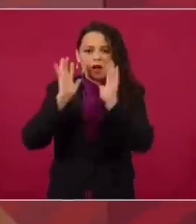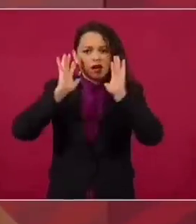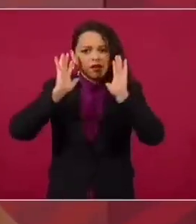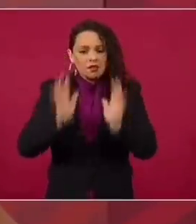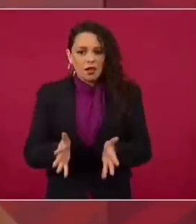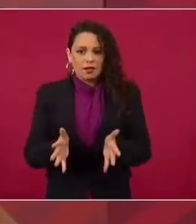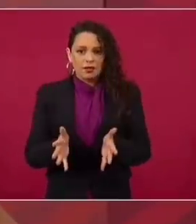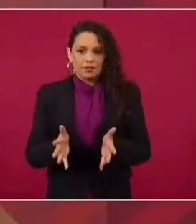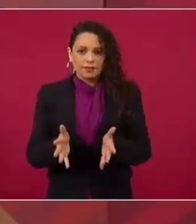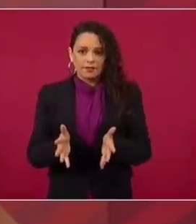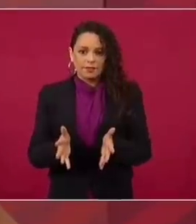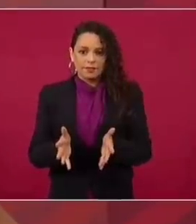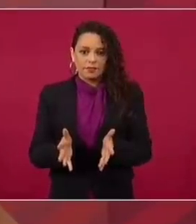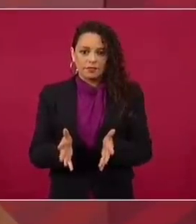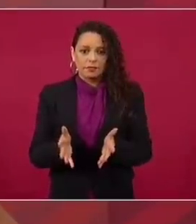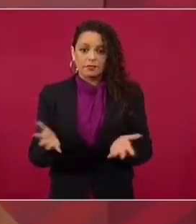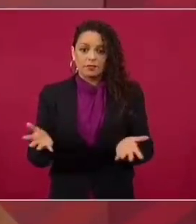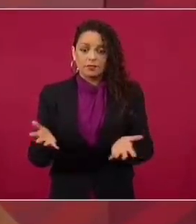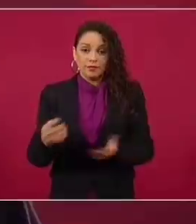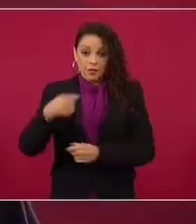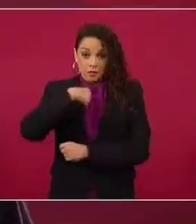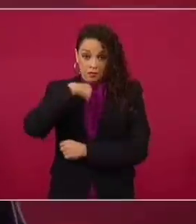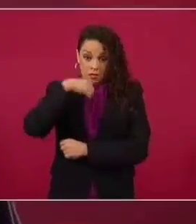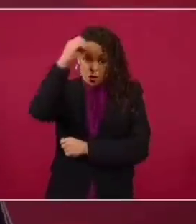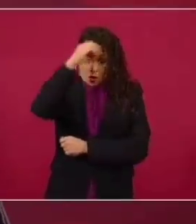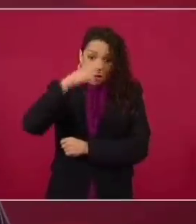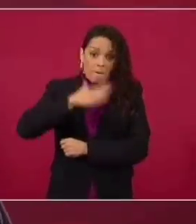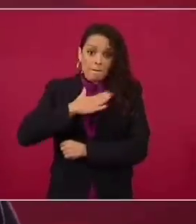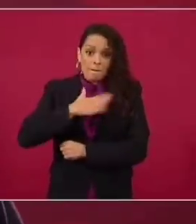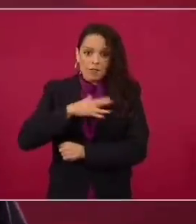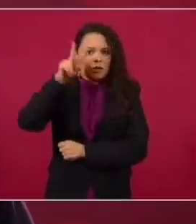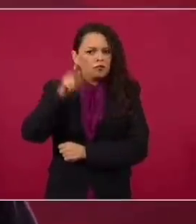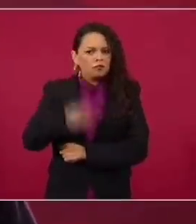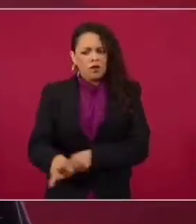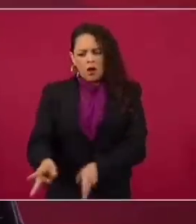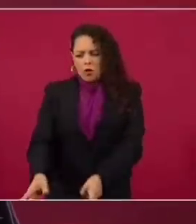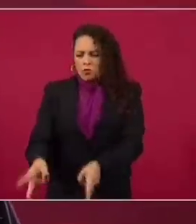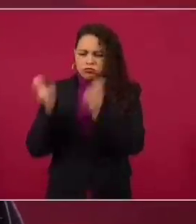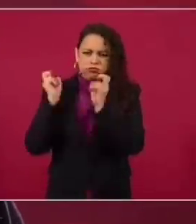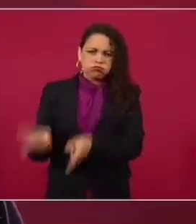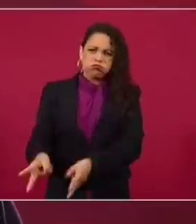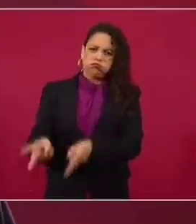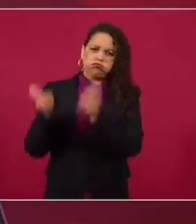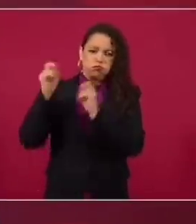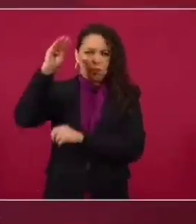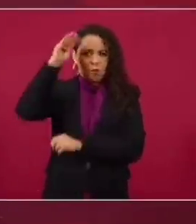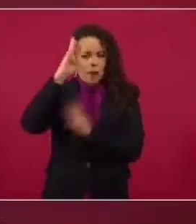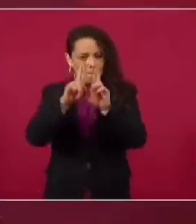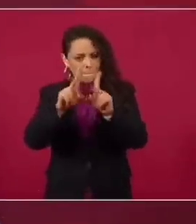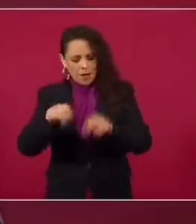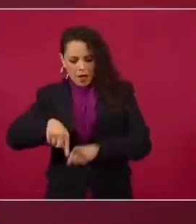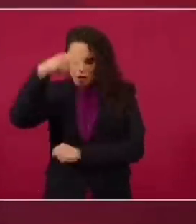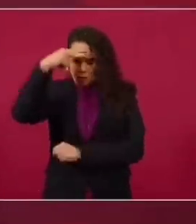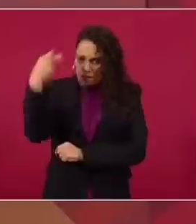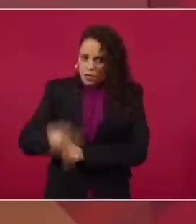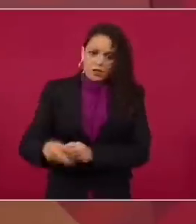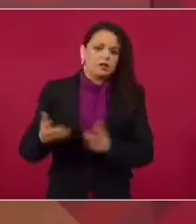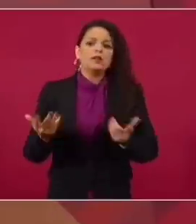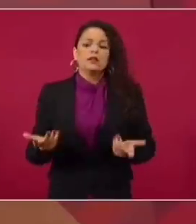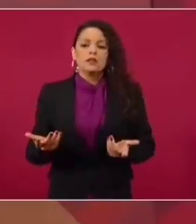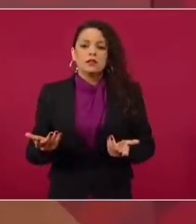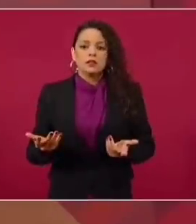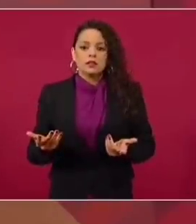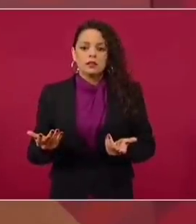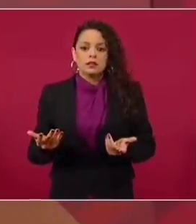por lo que yo consideraba era un saqueo a México por la mafia del poder. A mí no me pueden decir, ¿y por qué no lo dijo